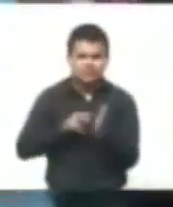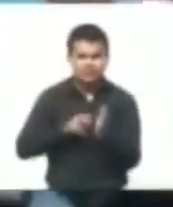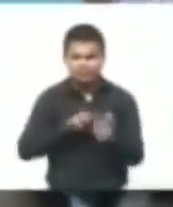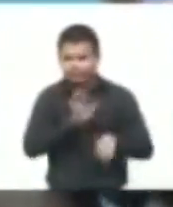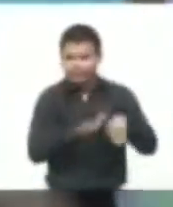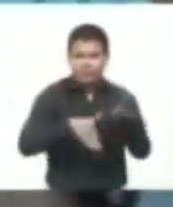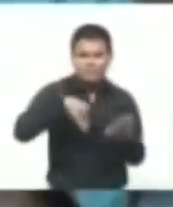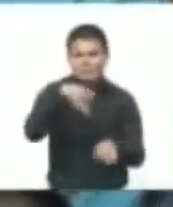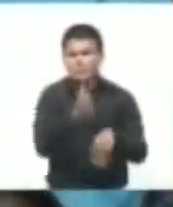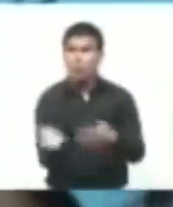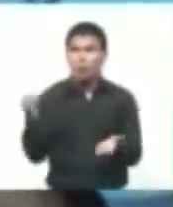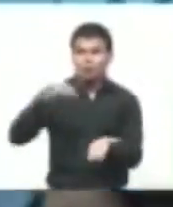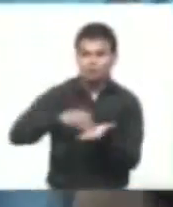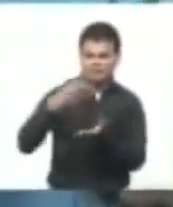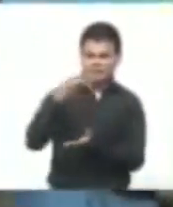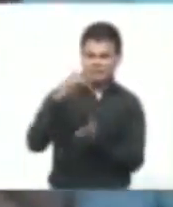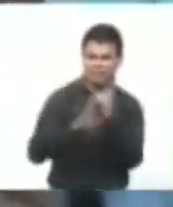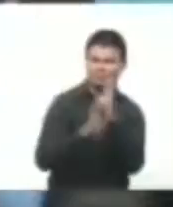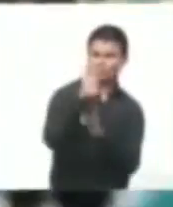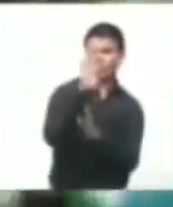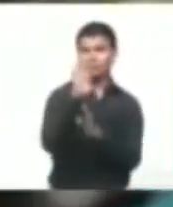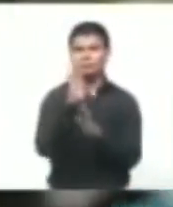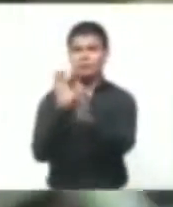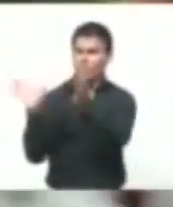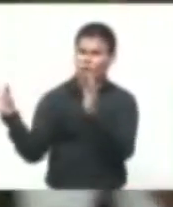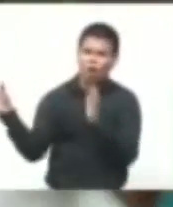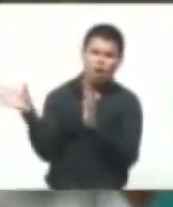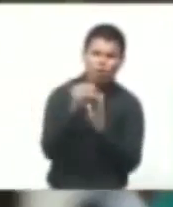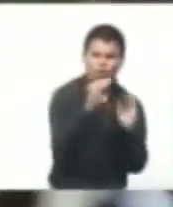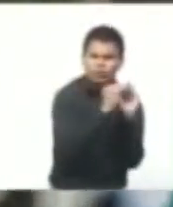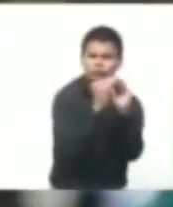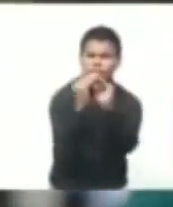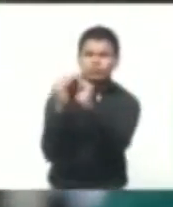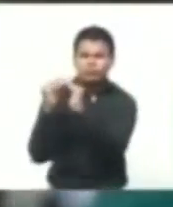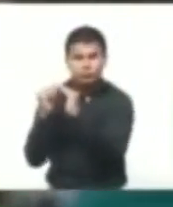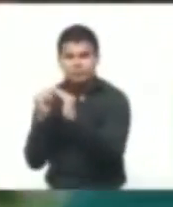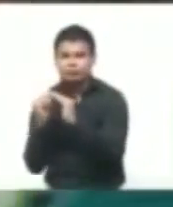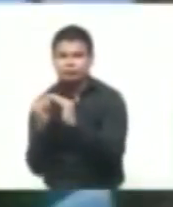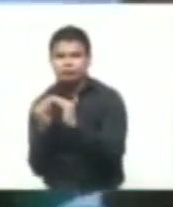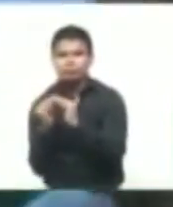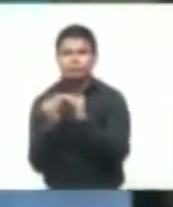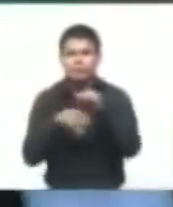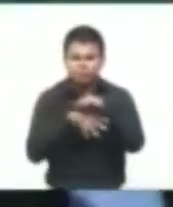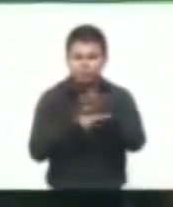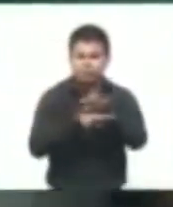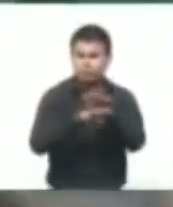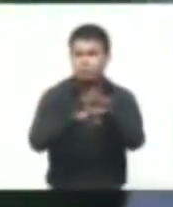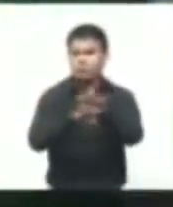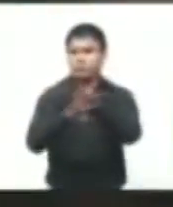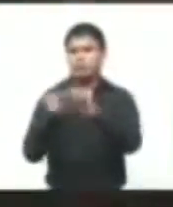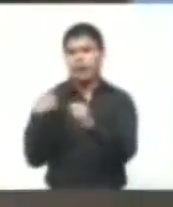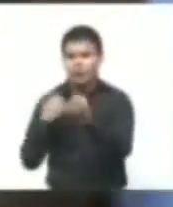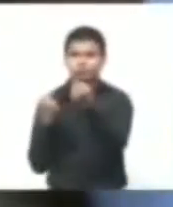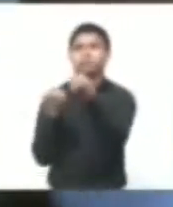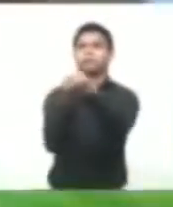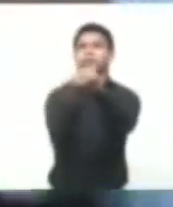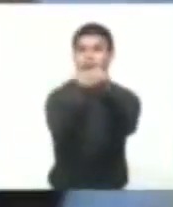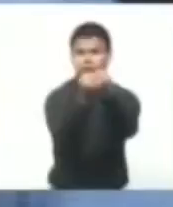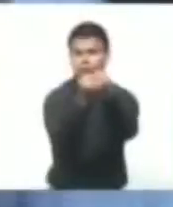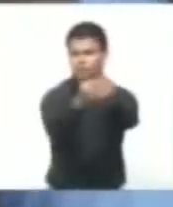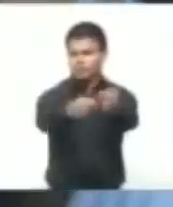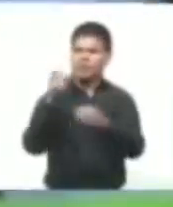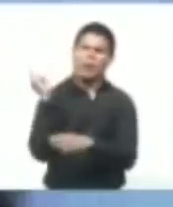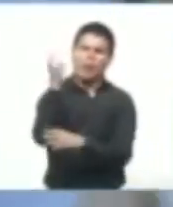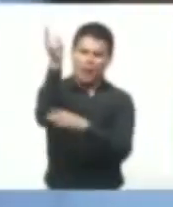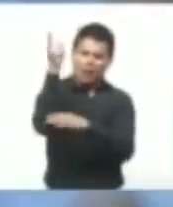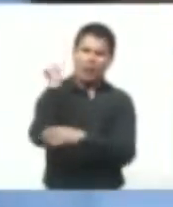a Galapa, se sumaron cientos de galaperos que respaldan el programa político de Matera. El candidato reiteró ante la multitud